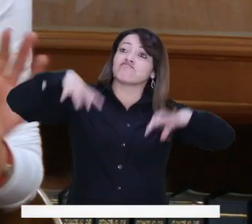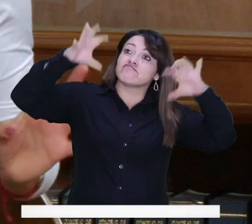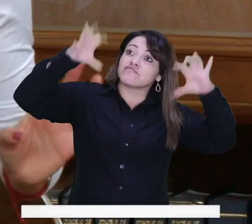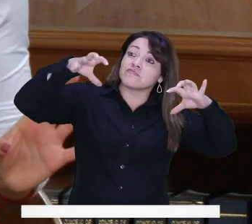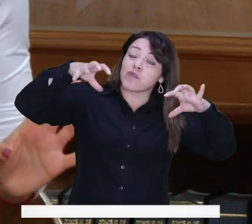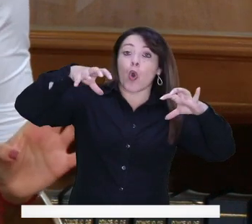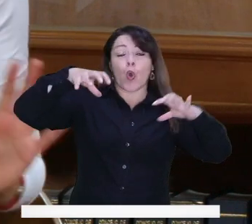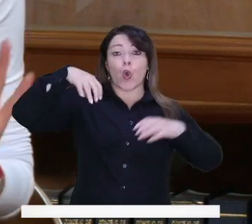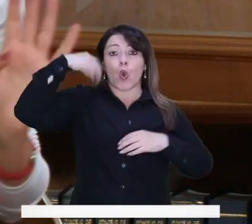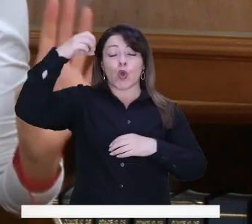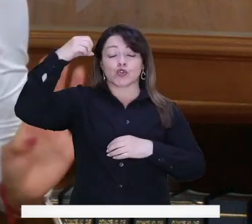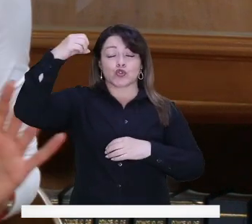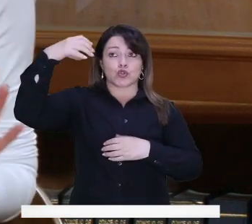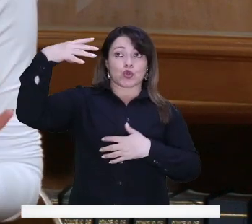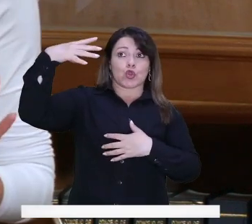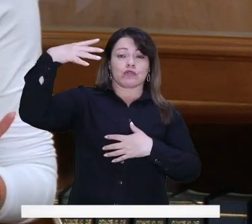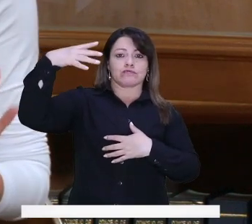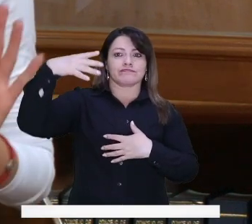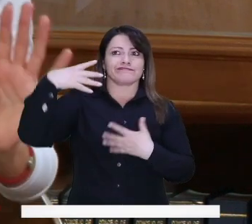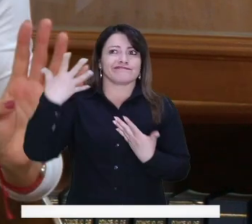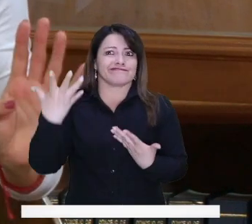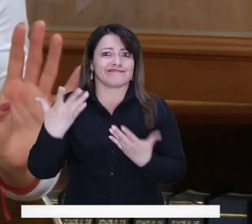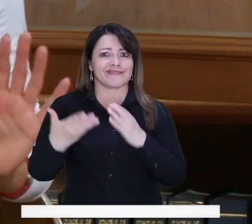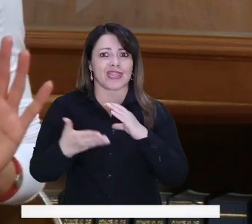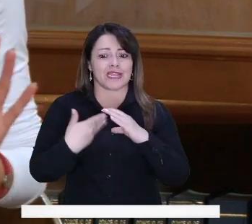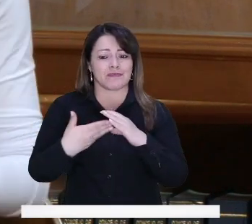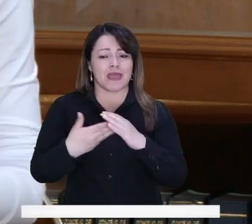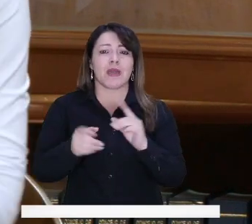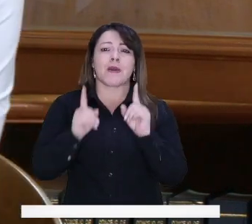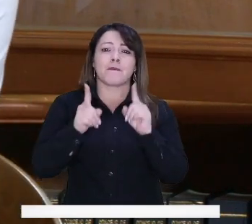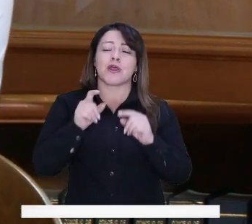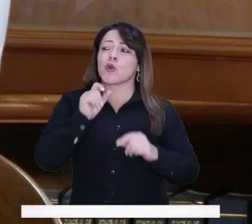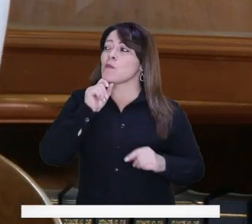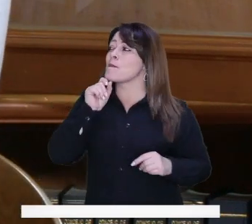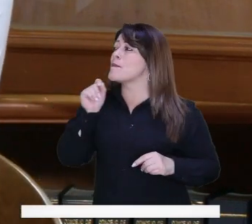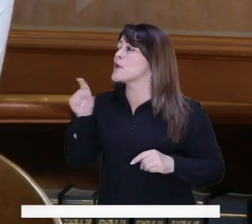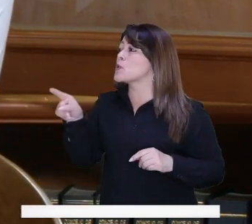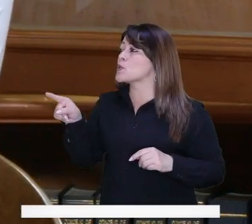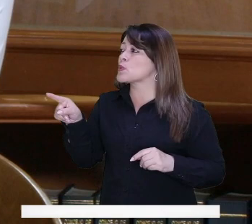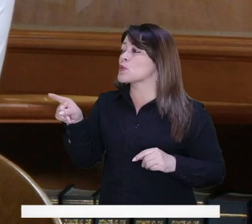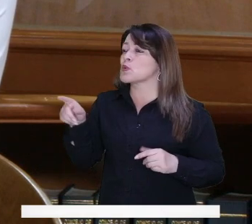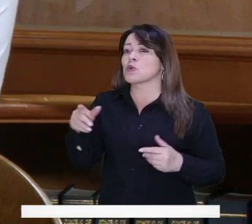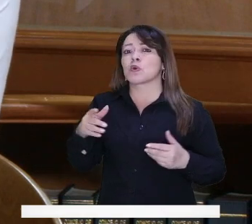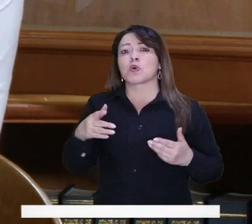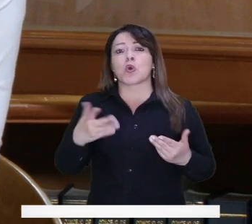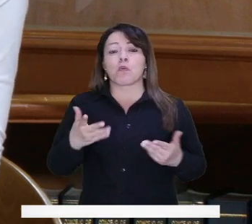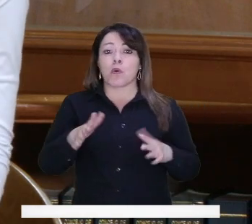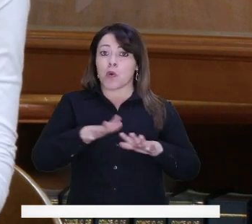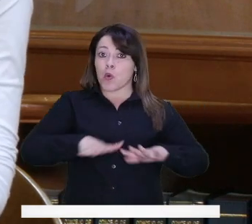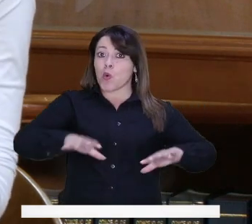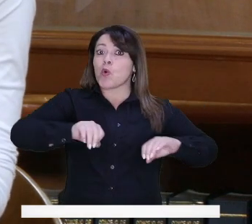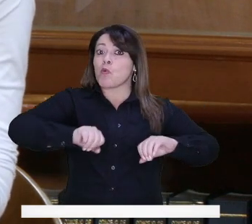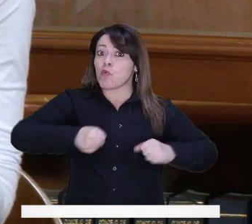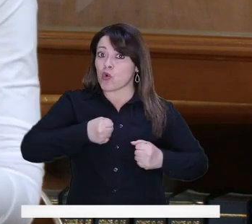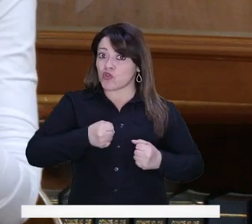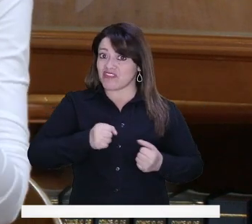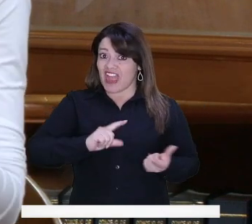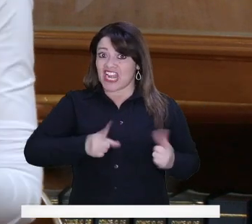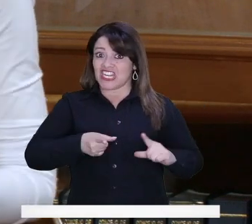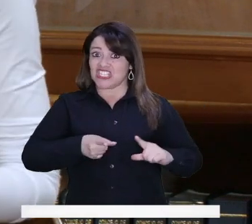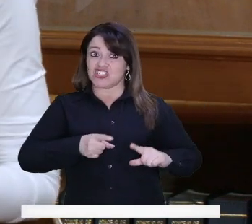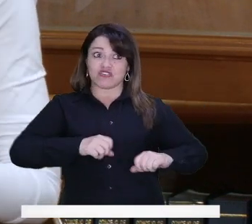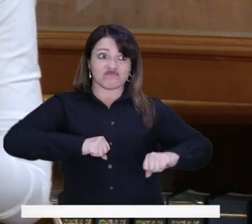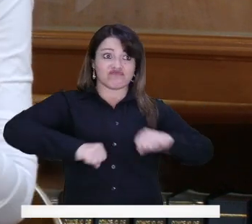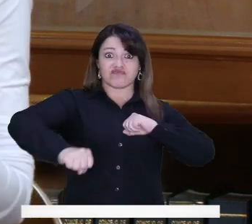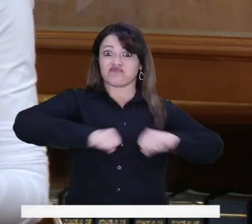en realidad a algo que ya no podemos esquivar. Pero concejal José, quisiera yo saber qué tanto está preparada como tal